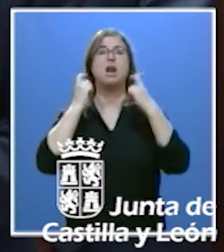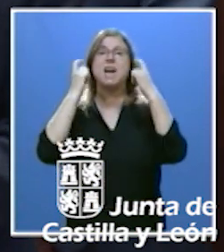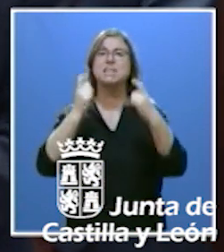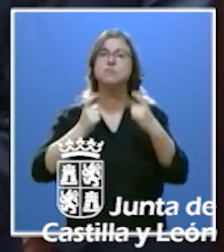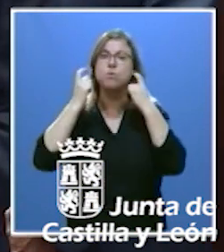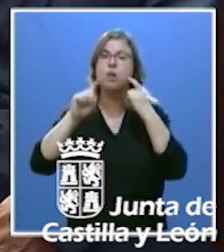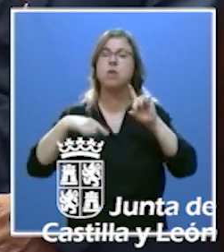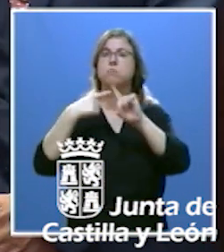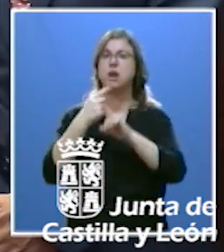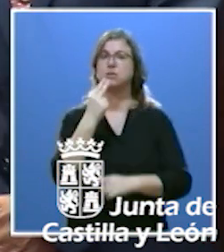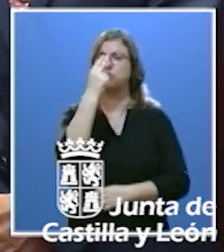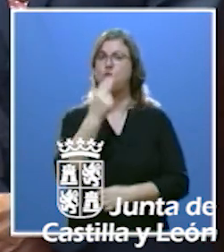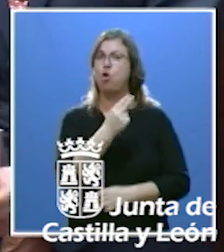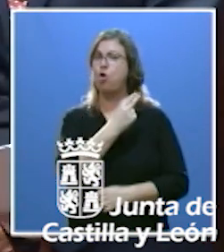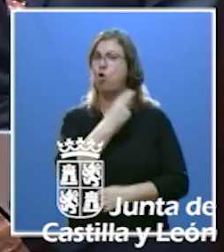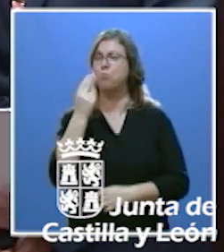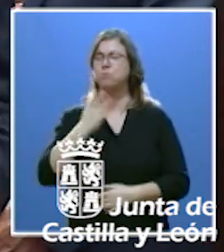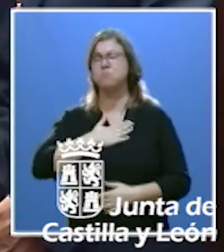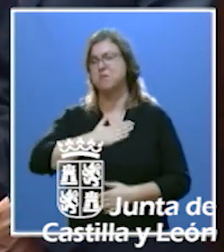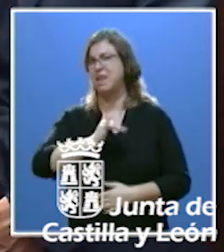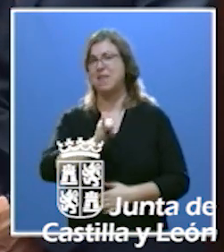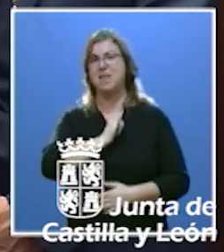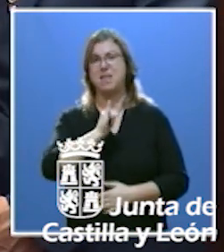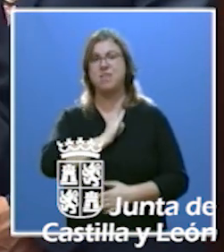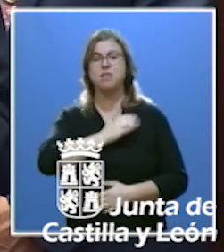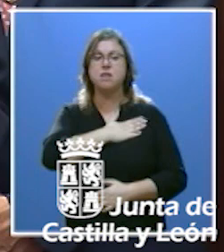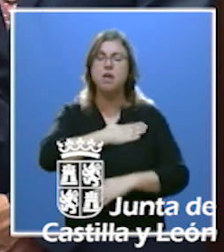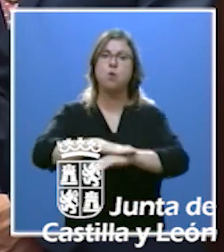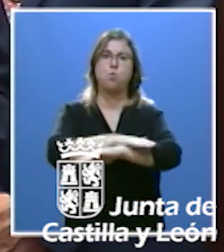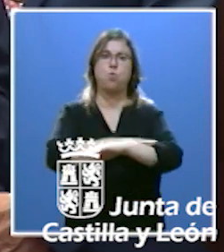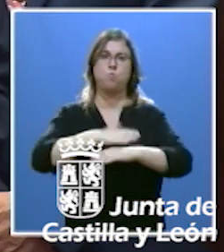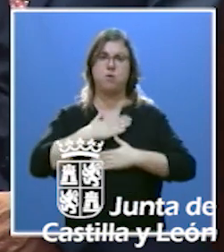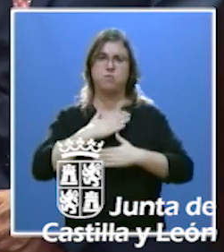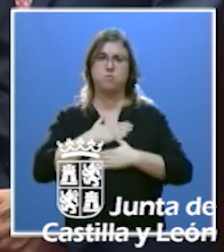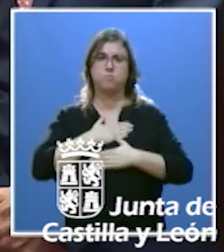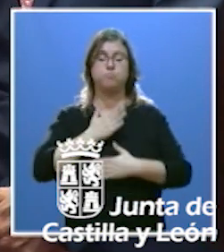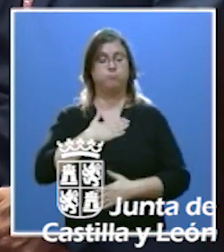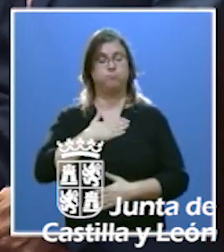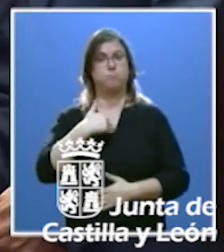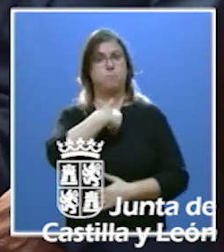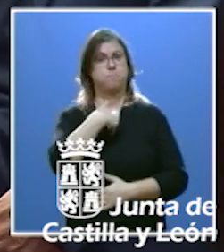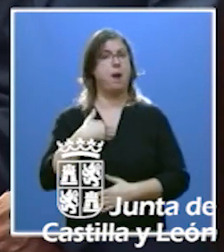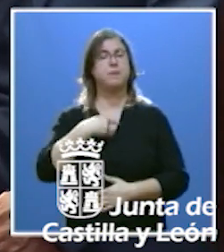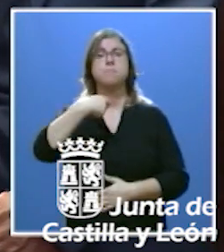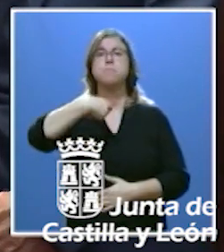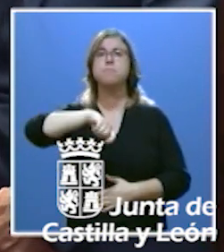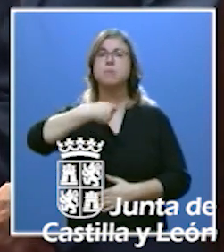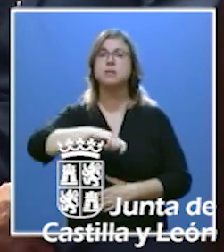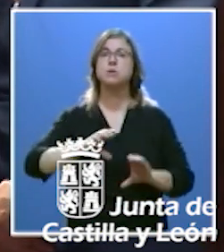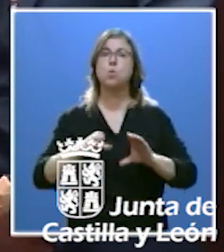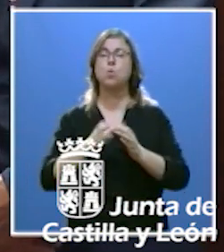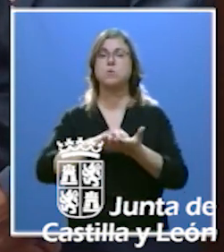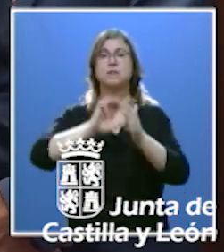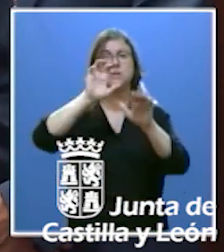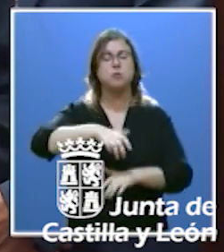el compromiso, que serán señas de identidad de nuestro gobierno. Como presidente de la Junta de Castilla y León, ratifico